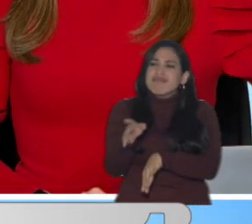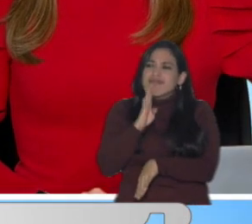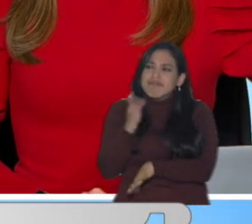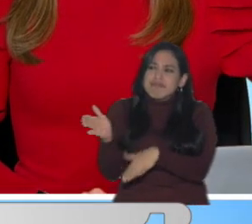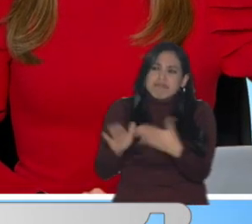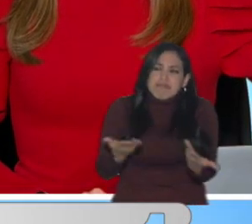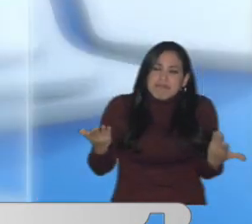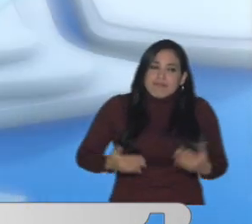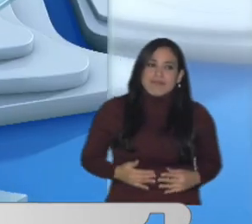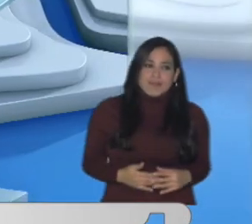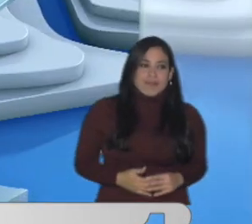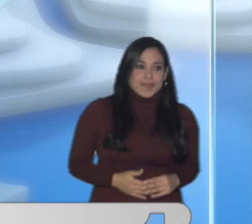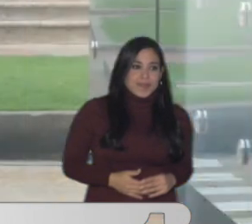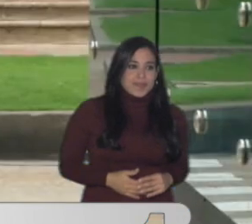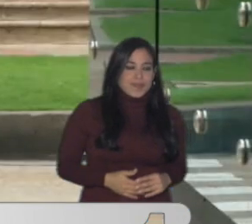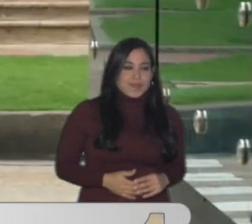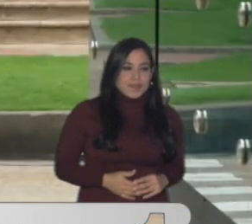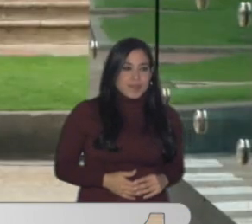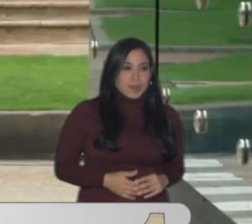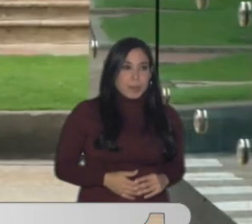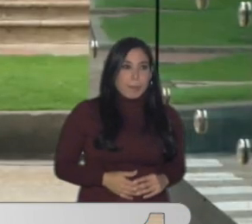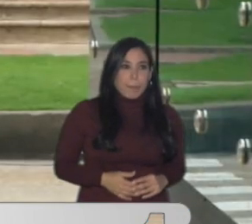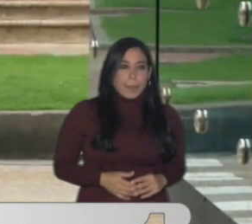Buenas tardes.